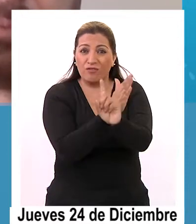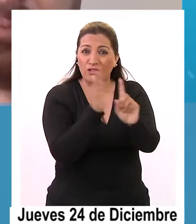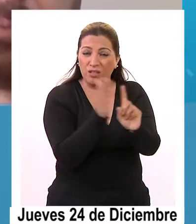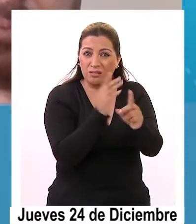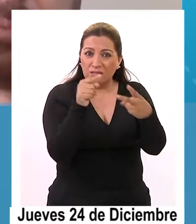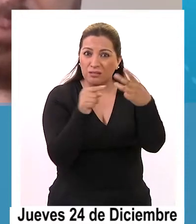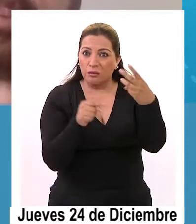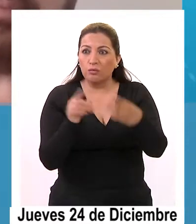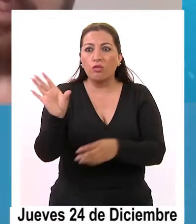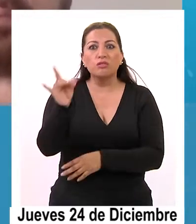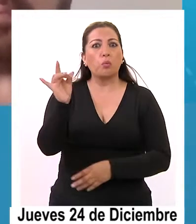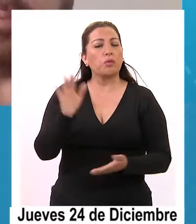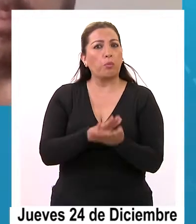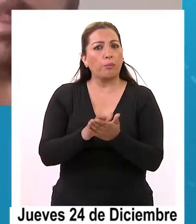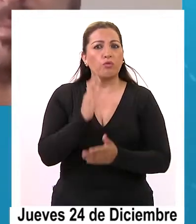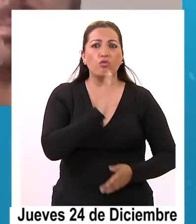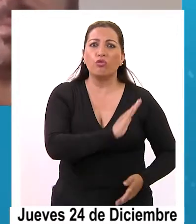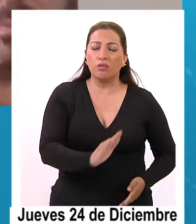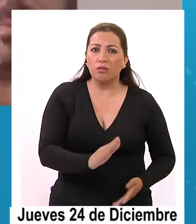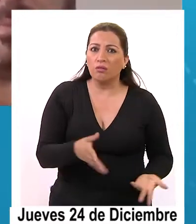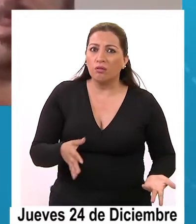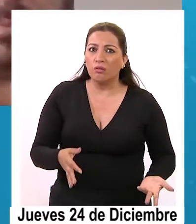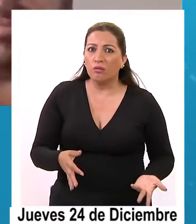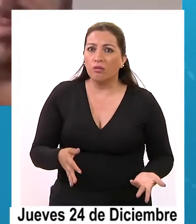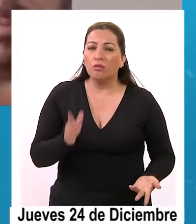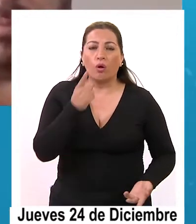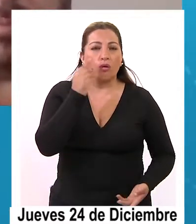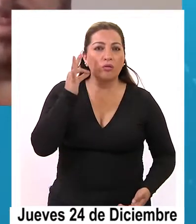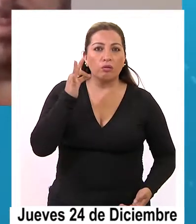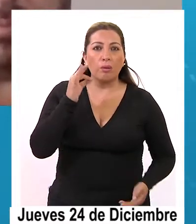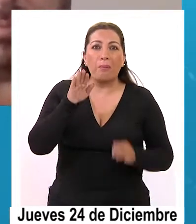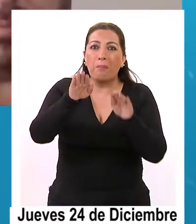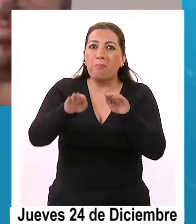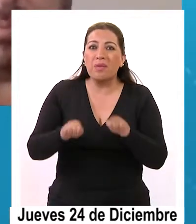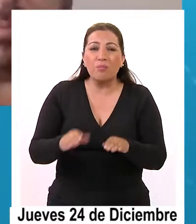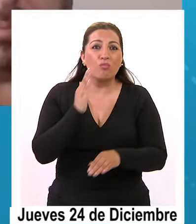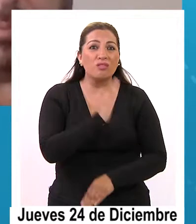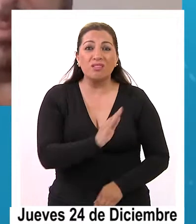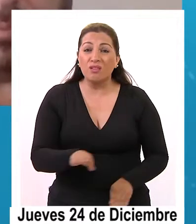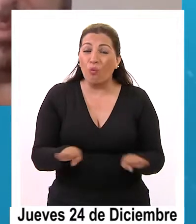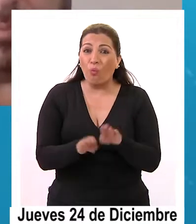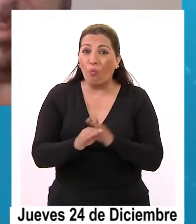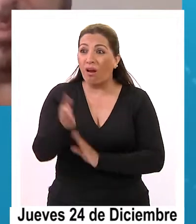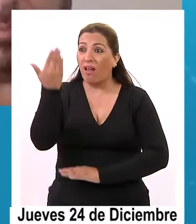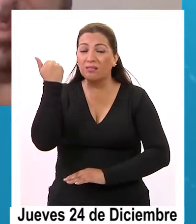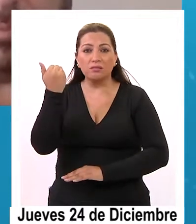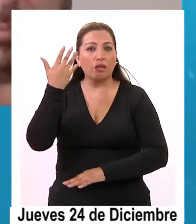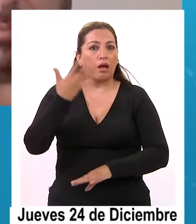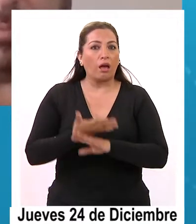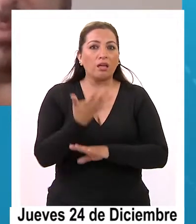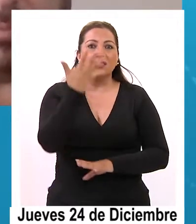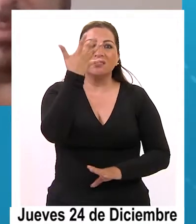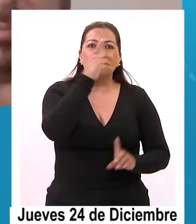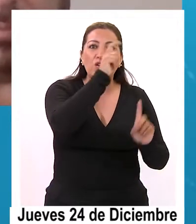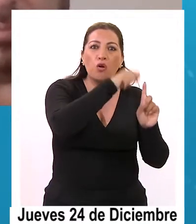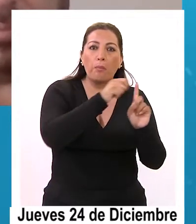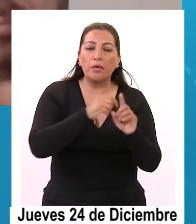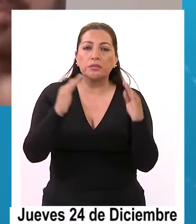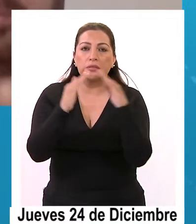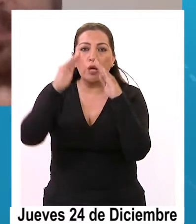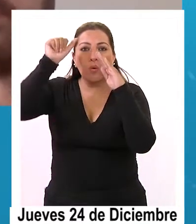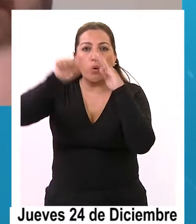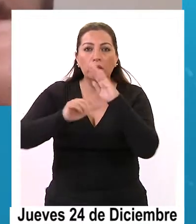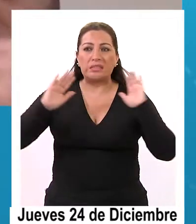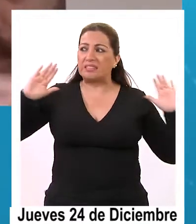intrafamiliar. Dese cuenta que los niños, no es exagerar, los niños no son los mismos niños de antes. Tuvimos 5 meses de